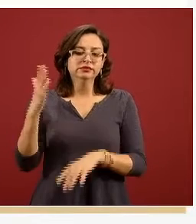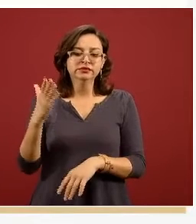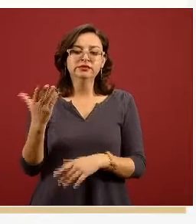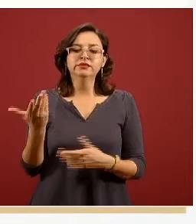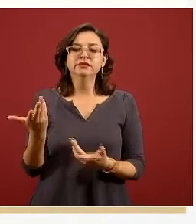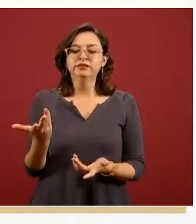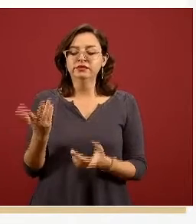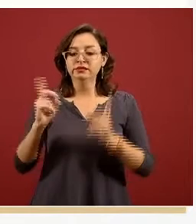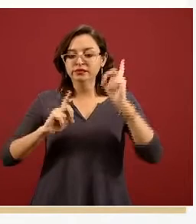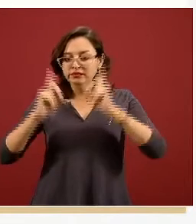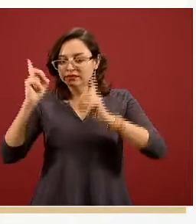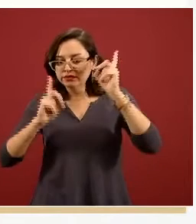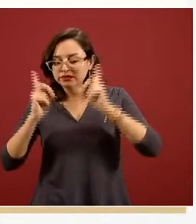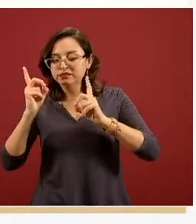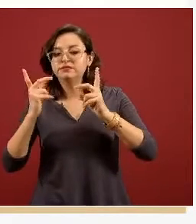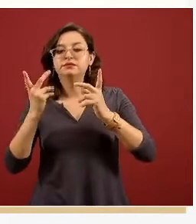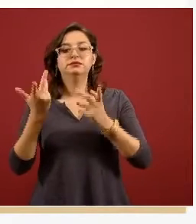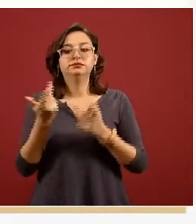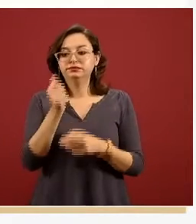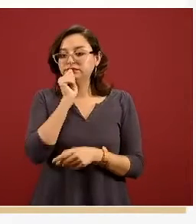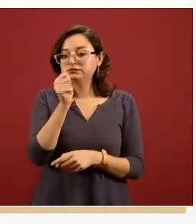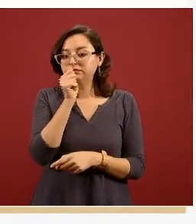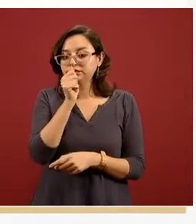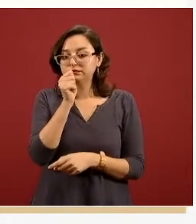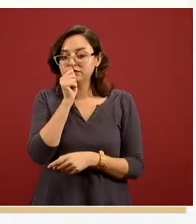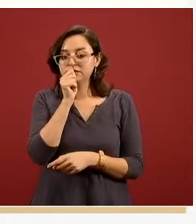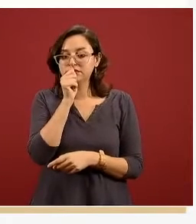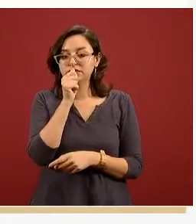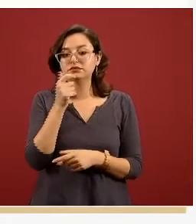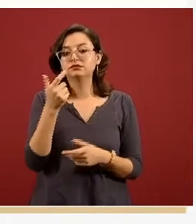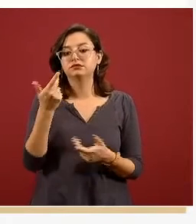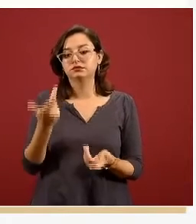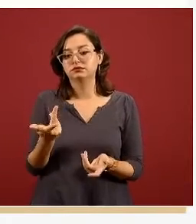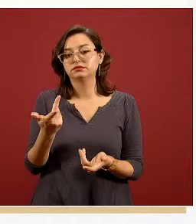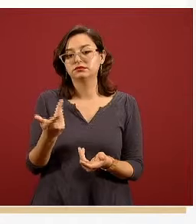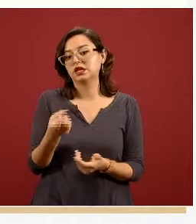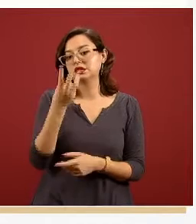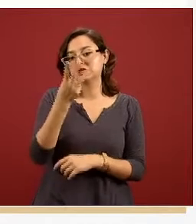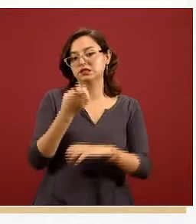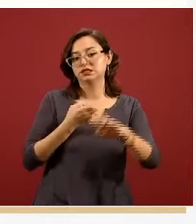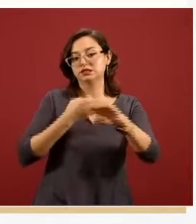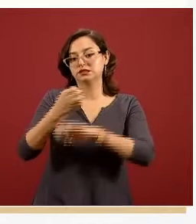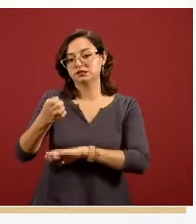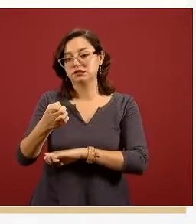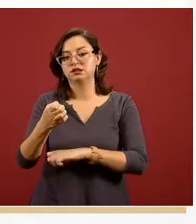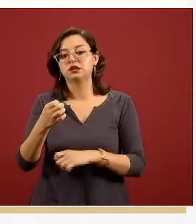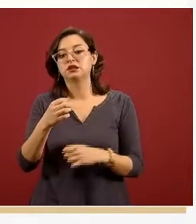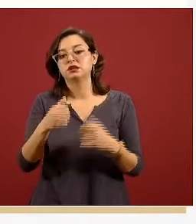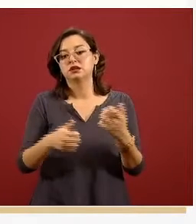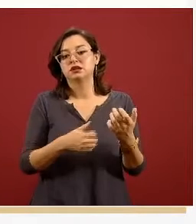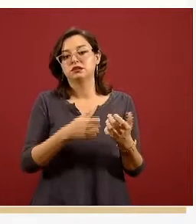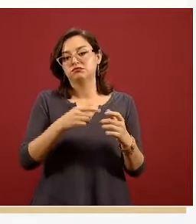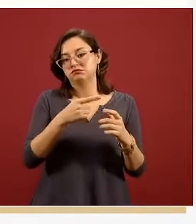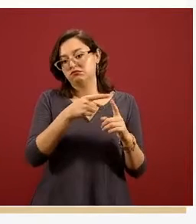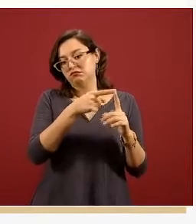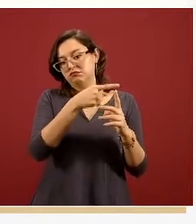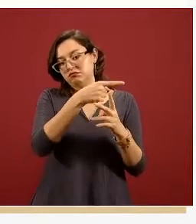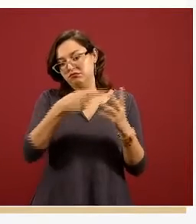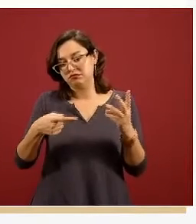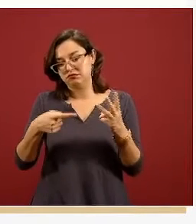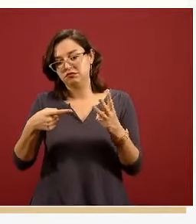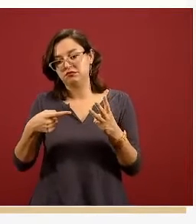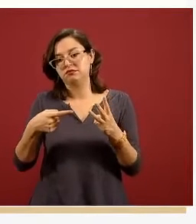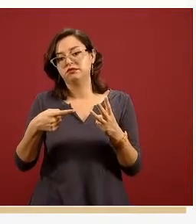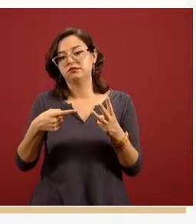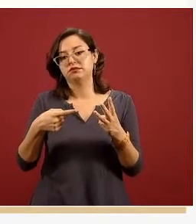están pendientes de resultados se encuentran en los primeros 3 entidades federativas que ustedes ven ahí representadas, que son las que